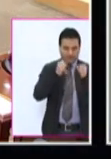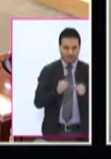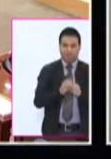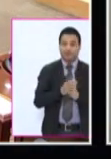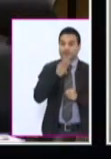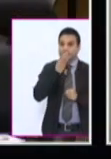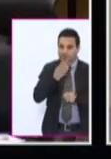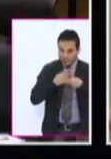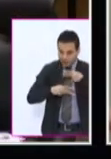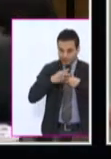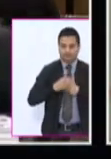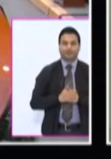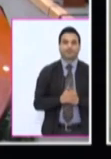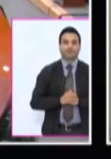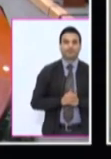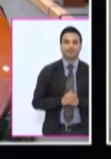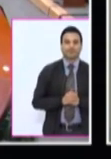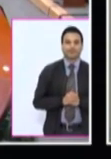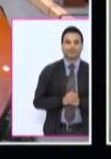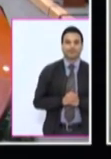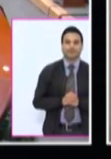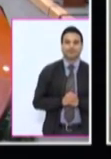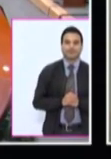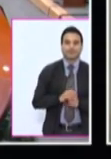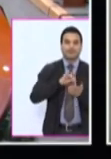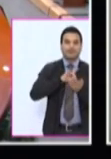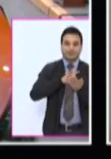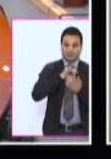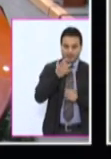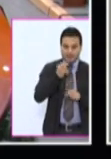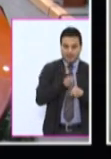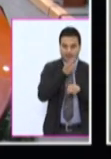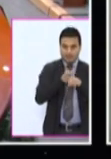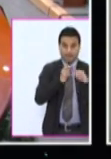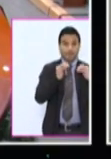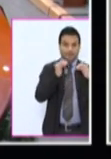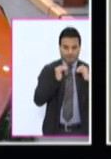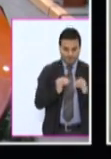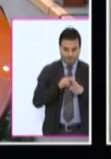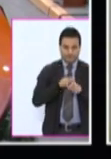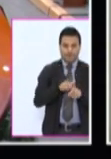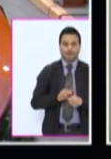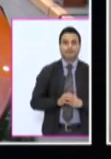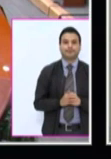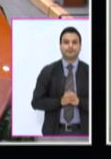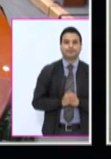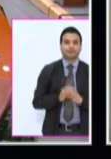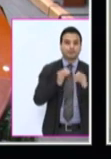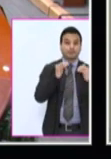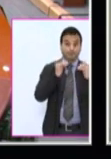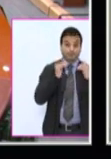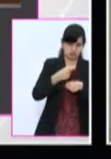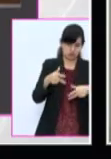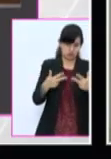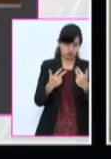realmente, sí es posible hacerlo, tan es posible que ya se hicieron dos y fueron encuestas a domicilios con personas